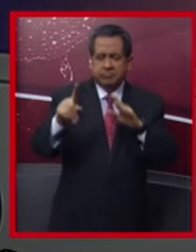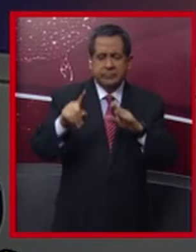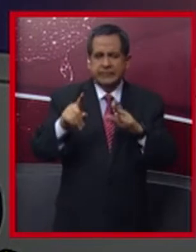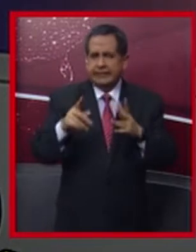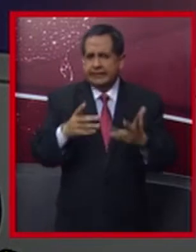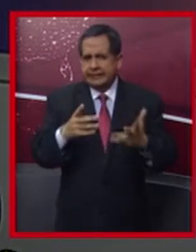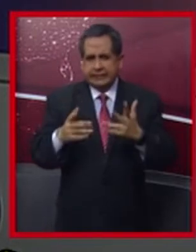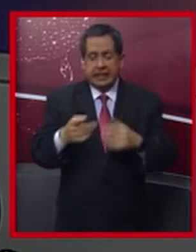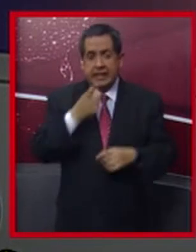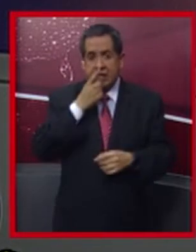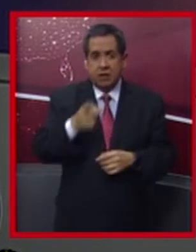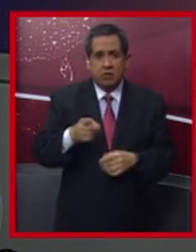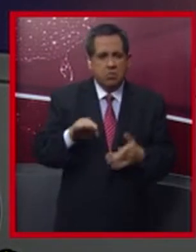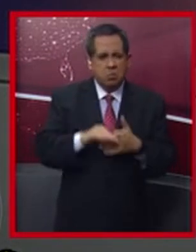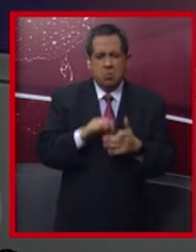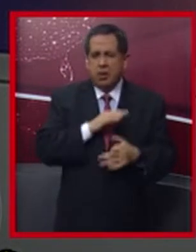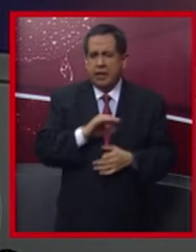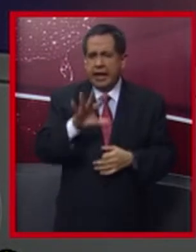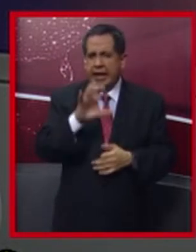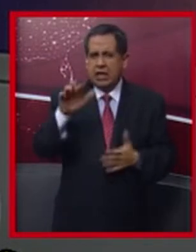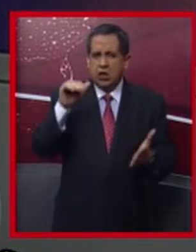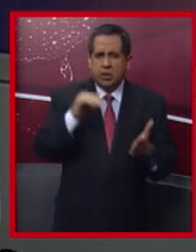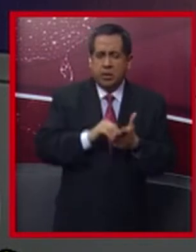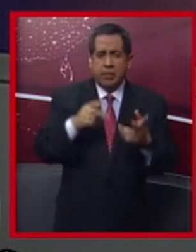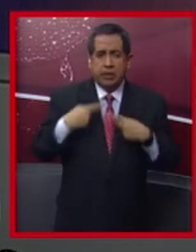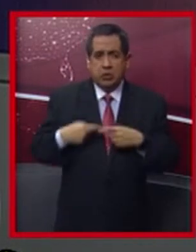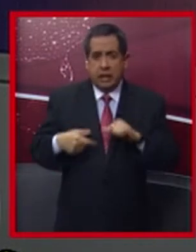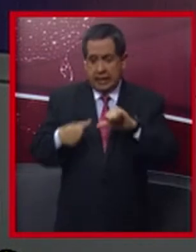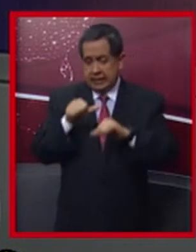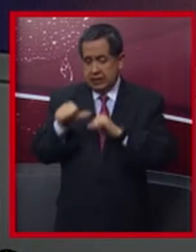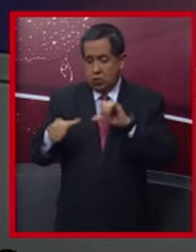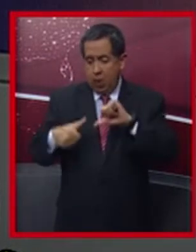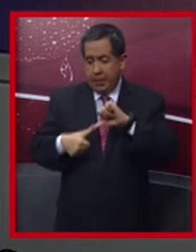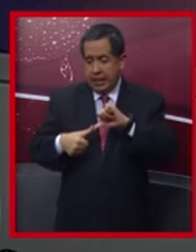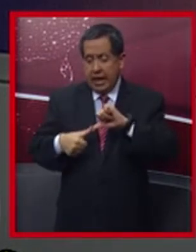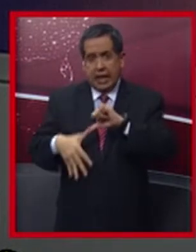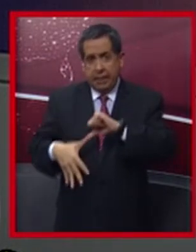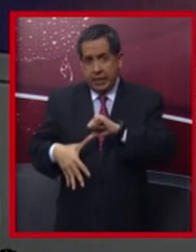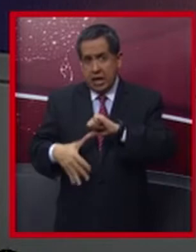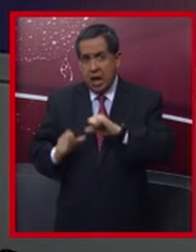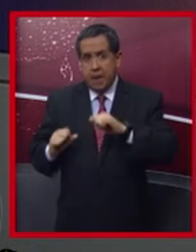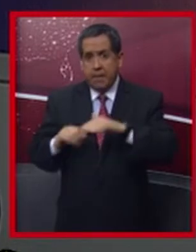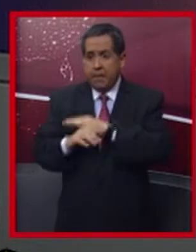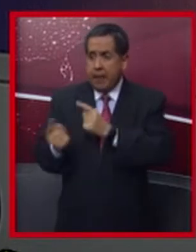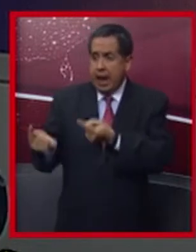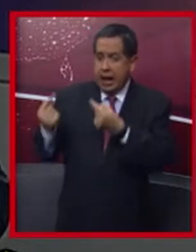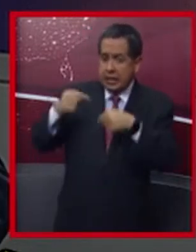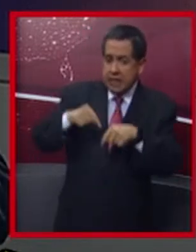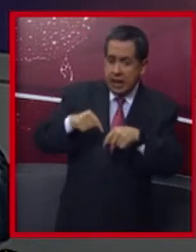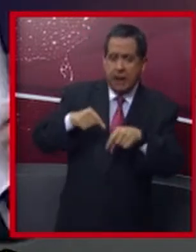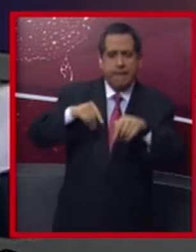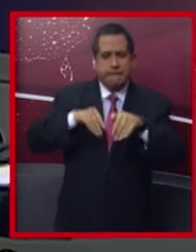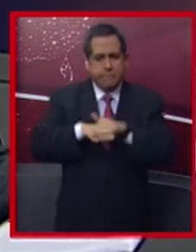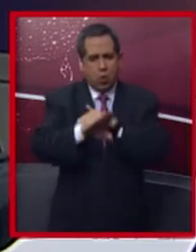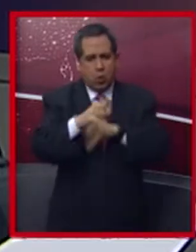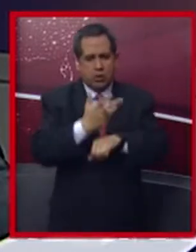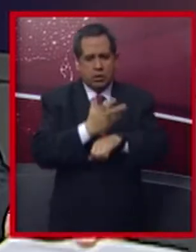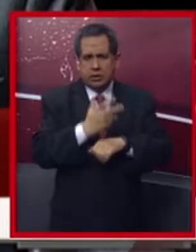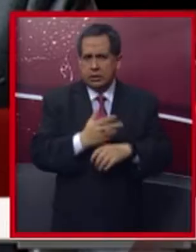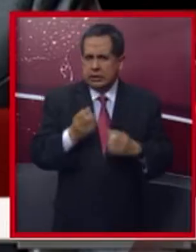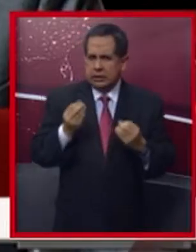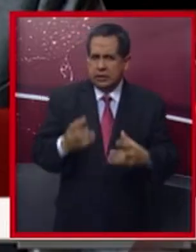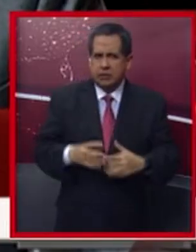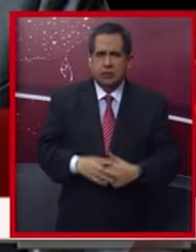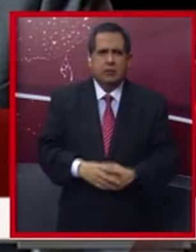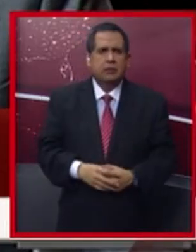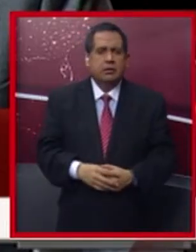nacional, y es que dijo que se estima que cerca de 500,000 personas de Centroamérica y Sudamérica llegan a México para trasladarse a Estados Unidos.